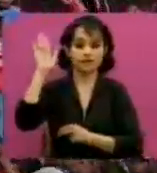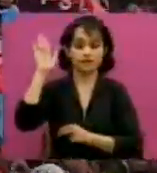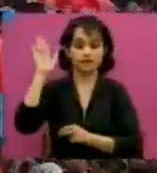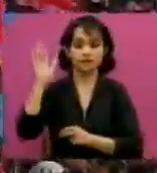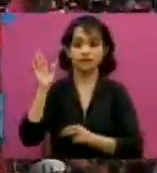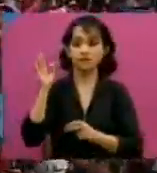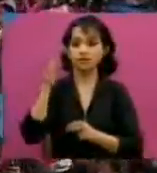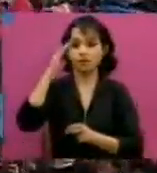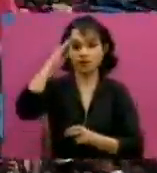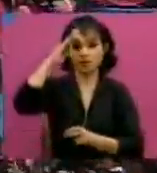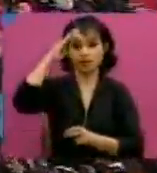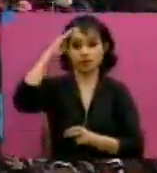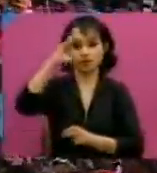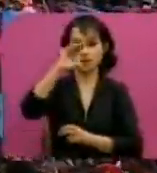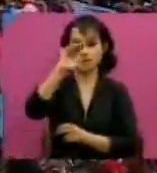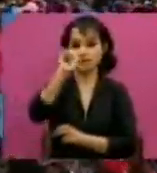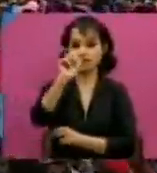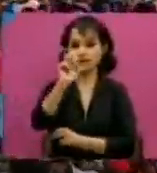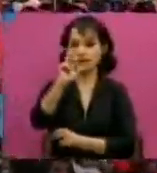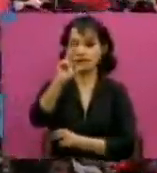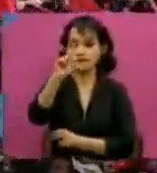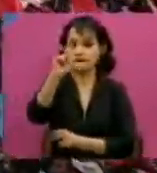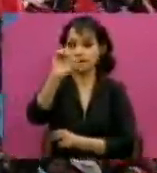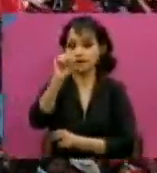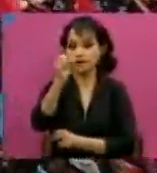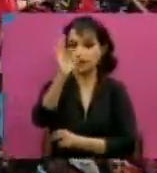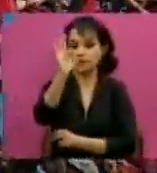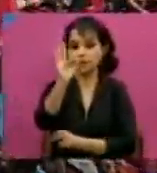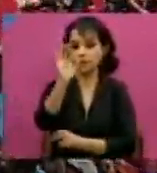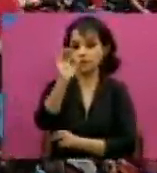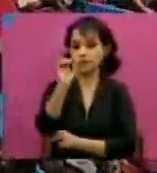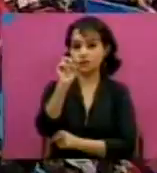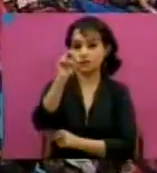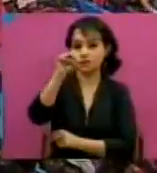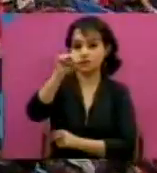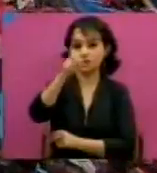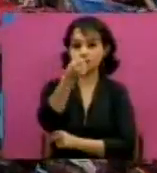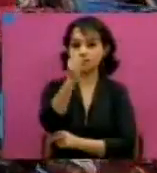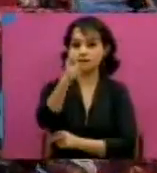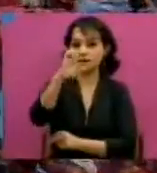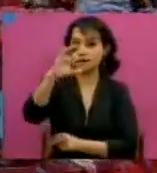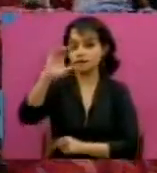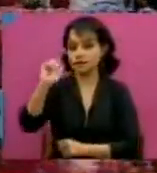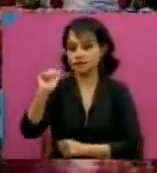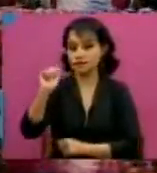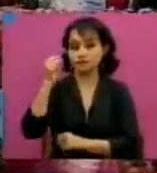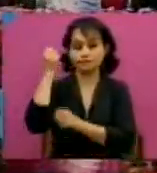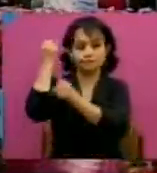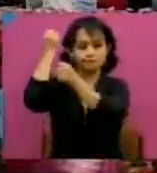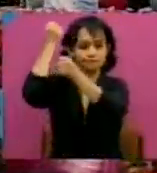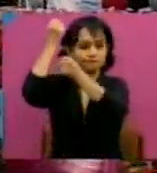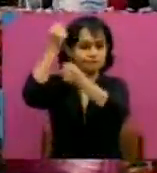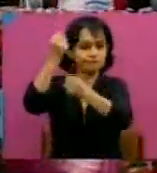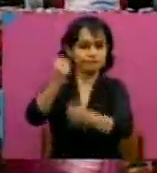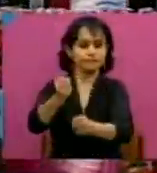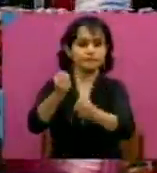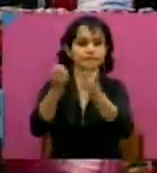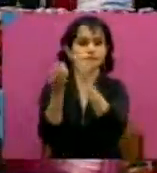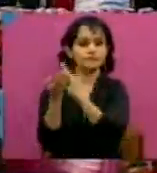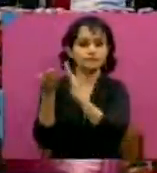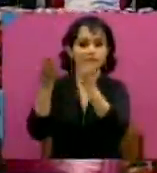presente. Comandante Carlos, Carlos Fonseca, Tayacán